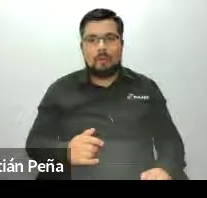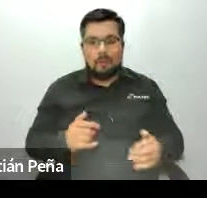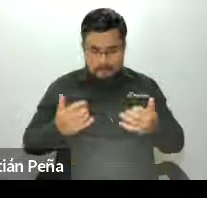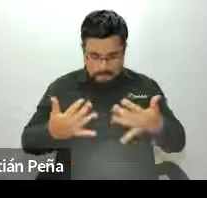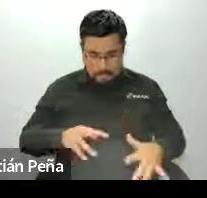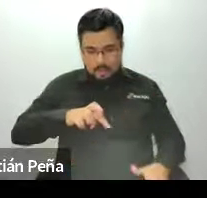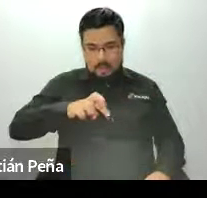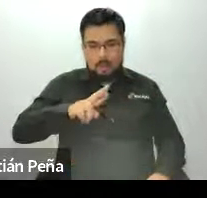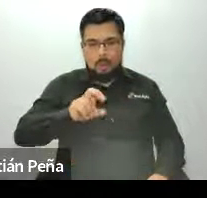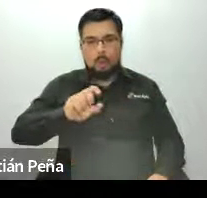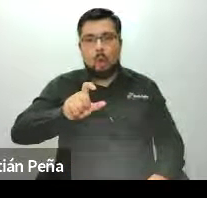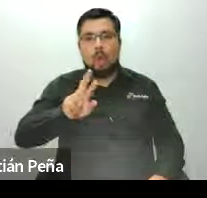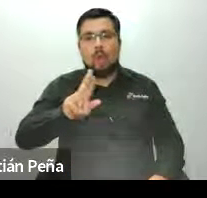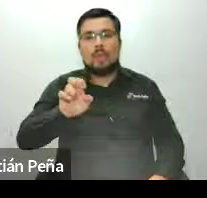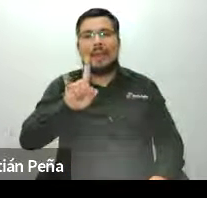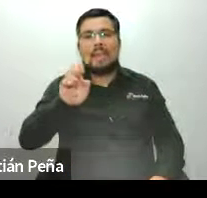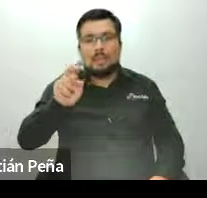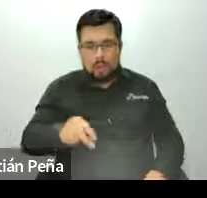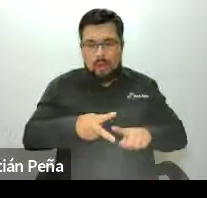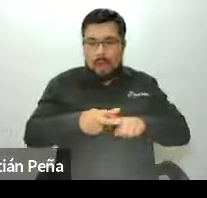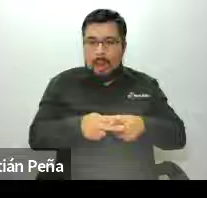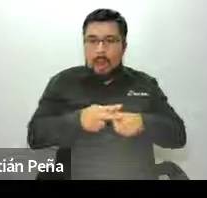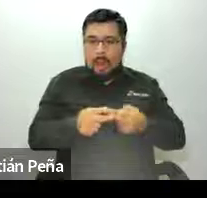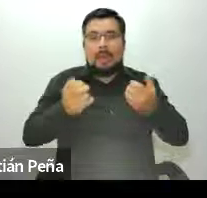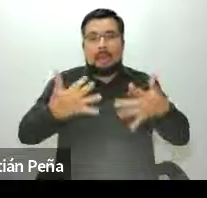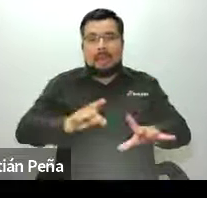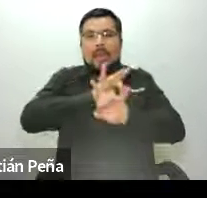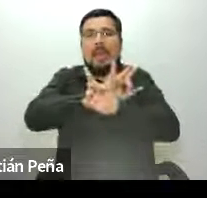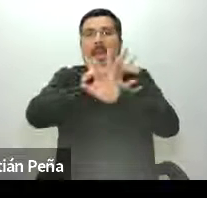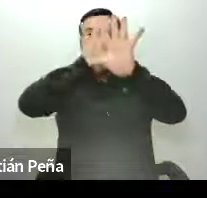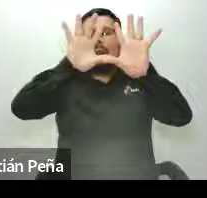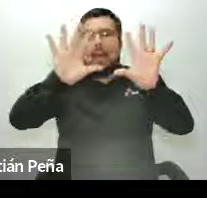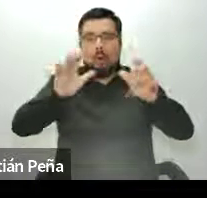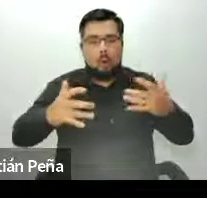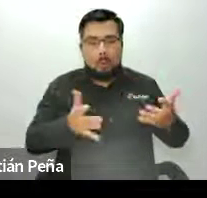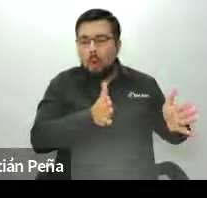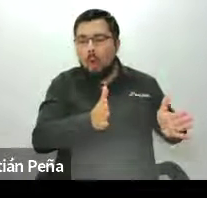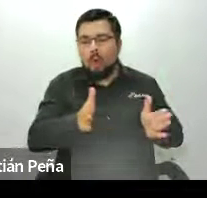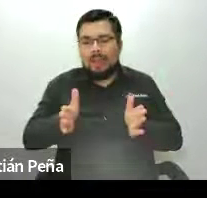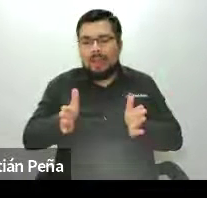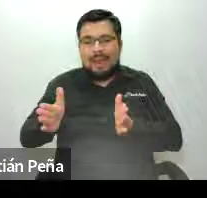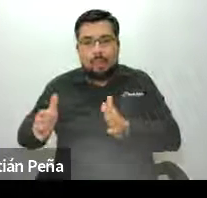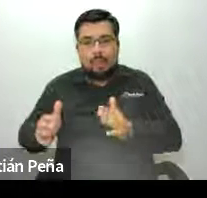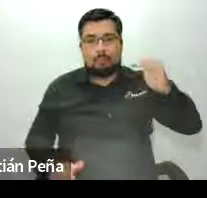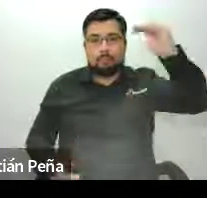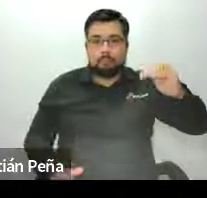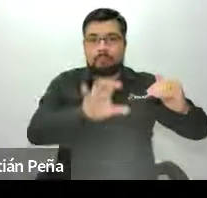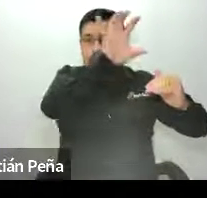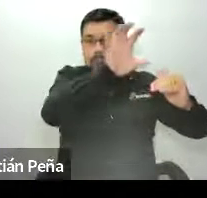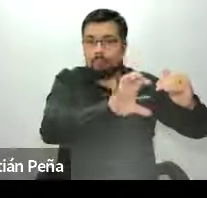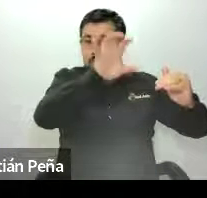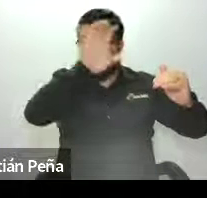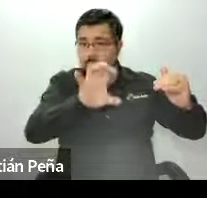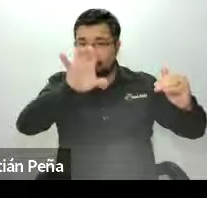progresiones de aprendizaje espiral, habiendo visto cómo de alguna manera se organizaron, queremos mostrarles un poco de qué se componían